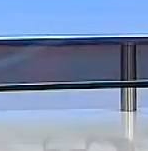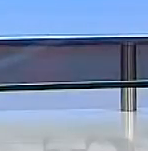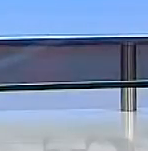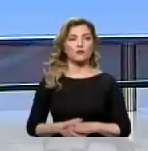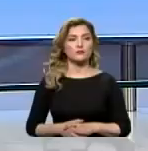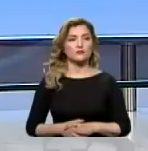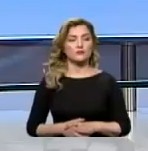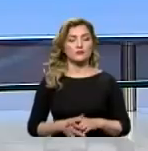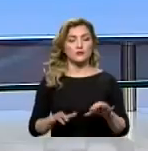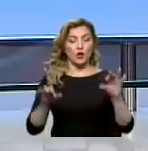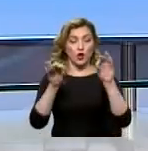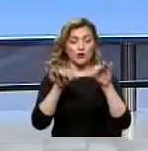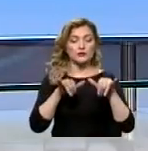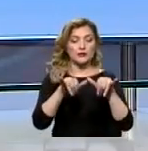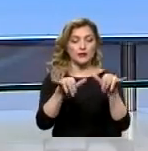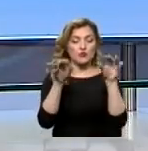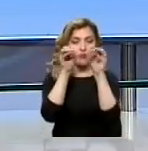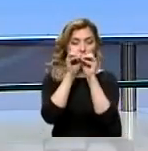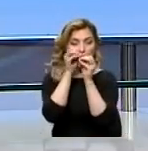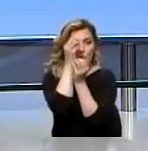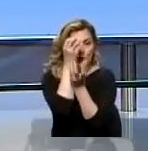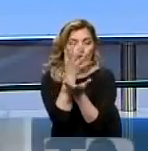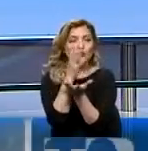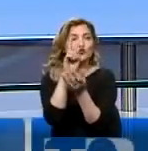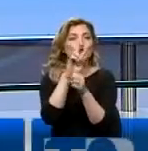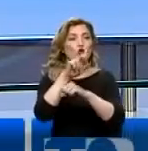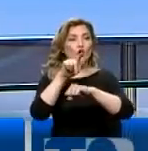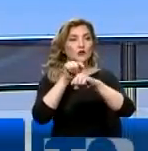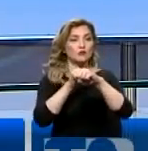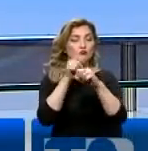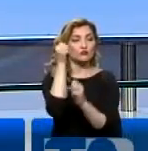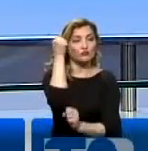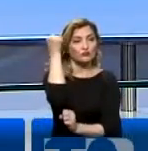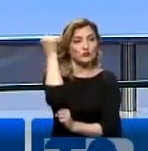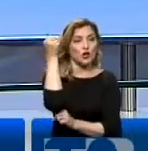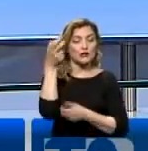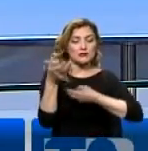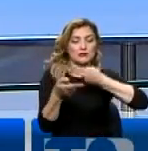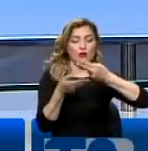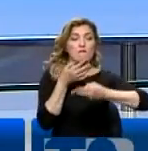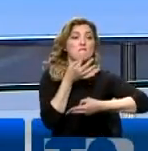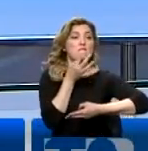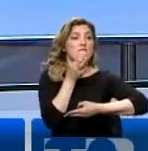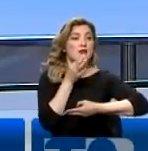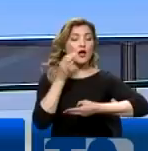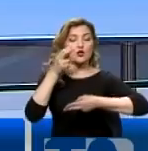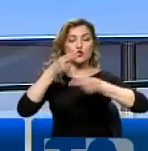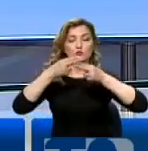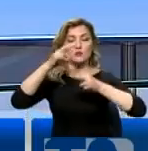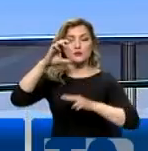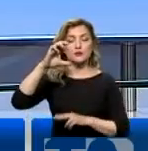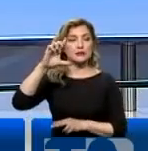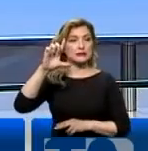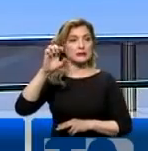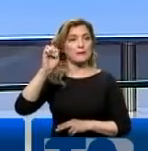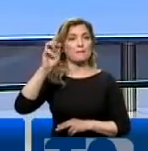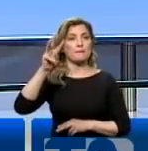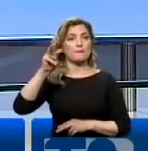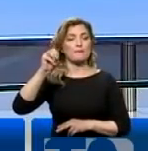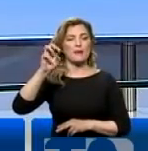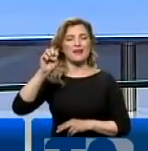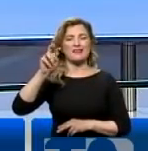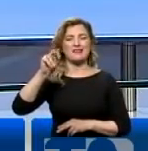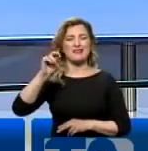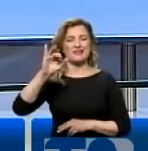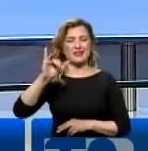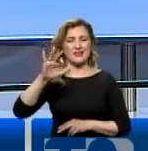Seguimos con más información en 24 horas. Todos los derechos sobre el negocio de la Clementina, hacienda embargada del Grupo Noboa en 2013, han sido